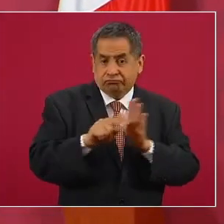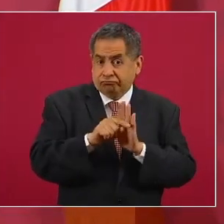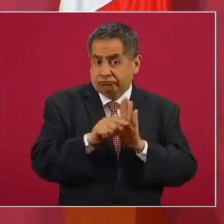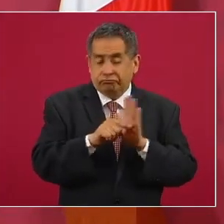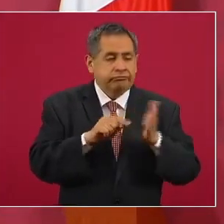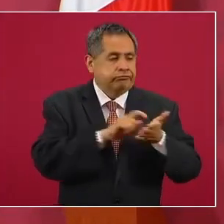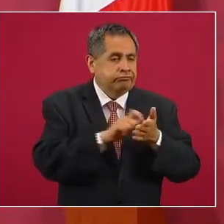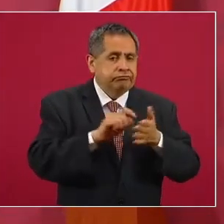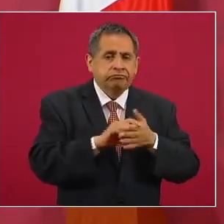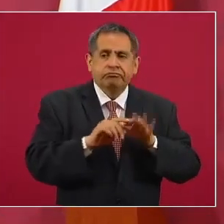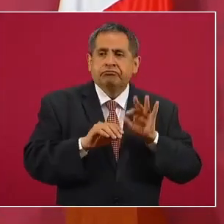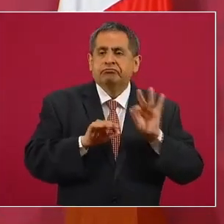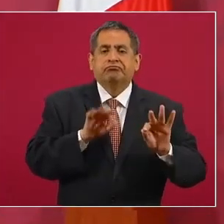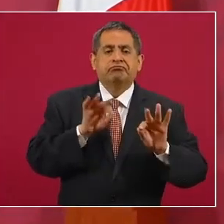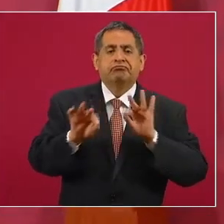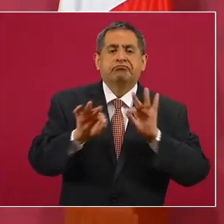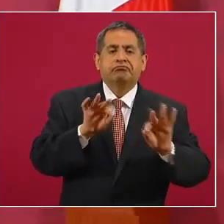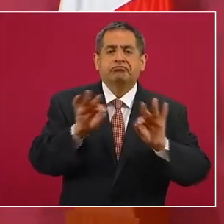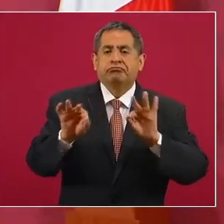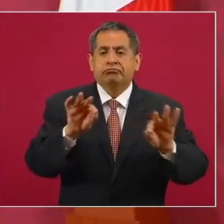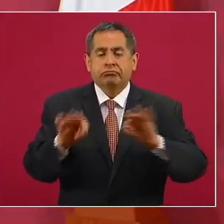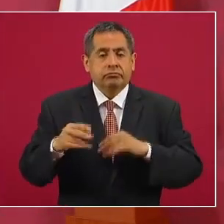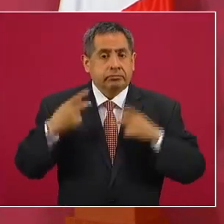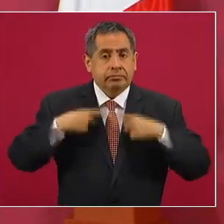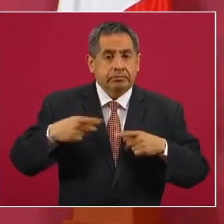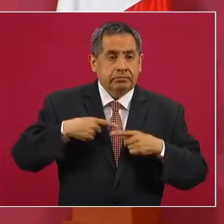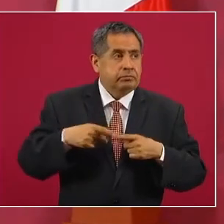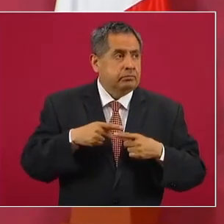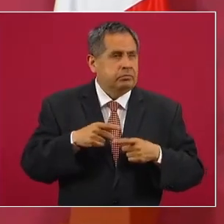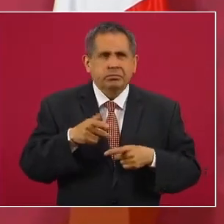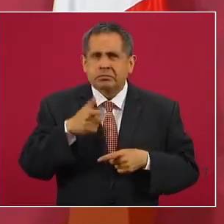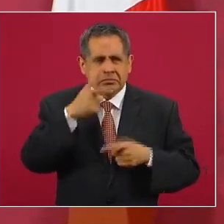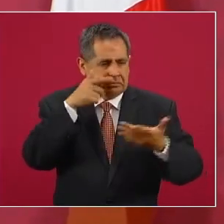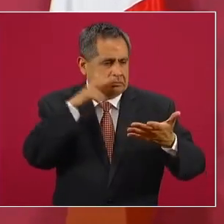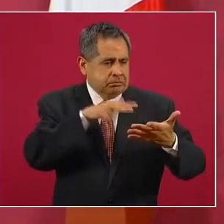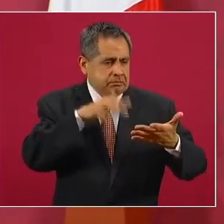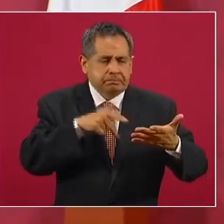fue el alejarlo del pueblo.